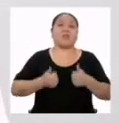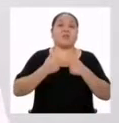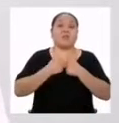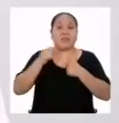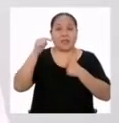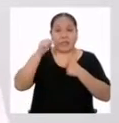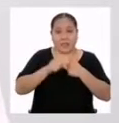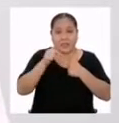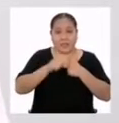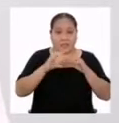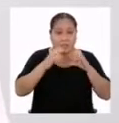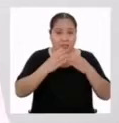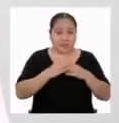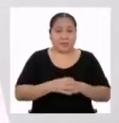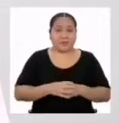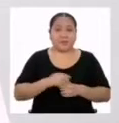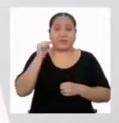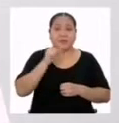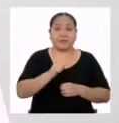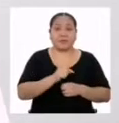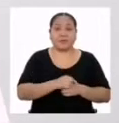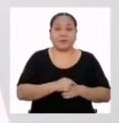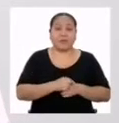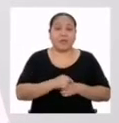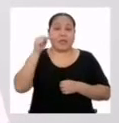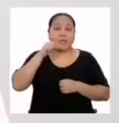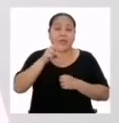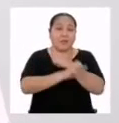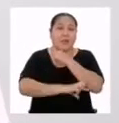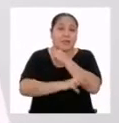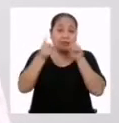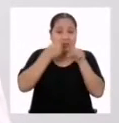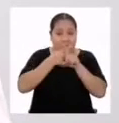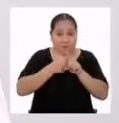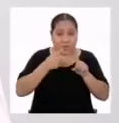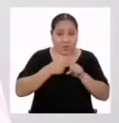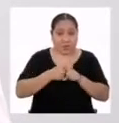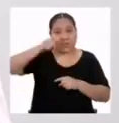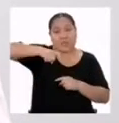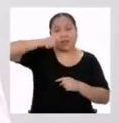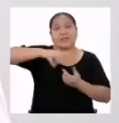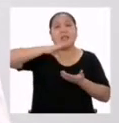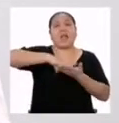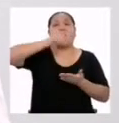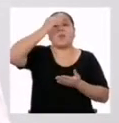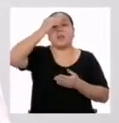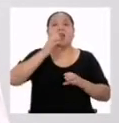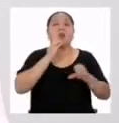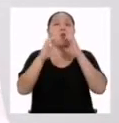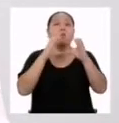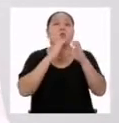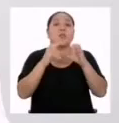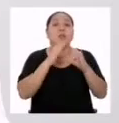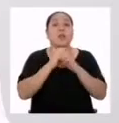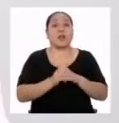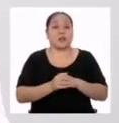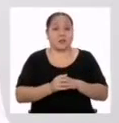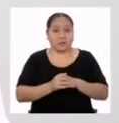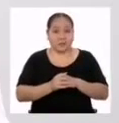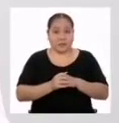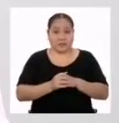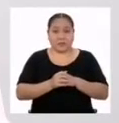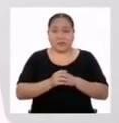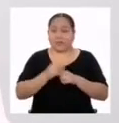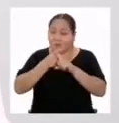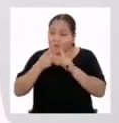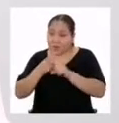este curso, en un país multilingüe y pluricultural como el nuestro, es necesario aprender a comunicarnos a través de todos